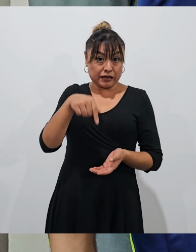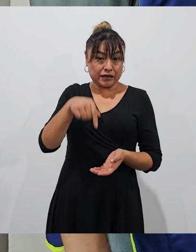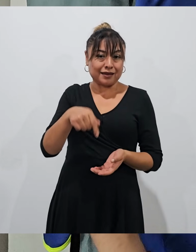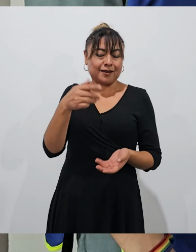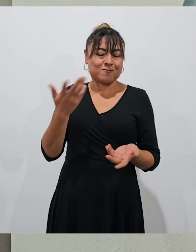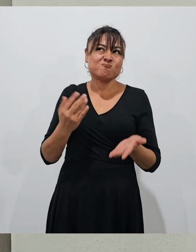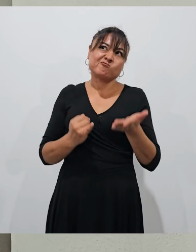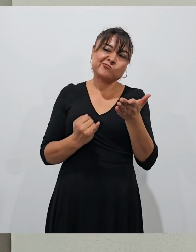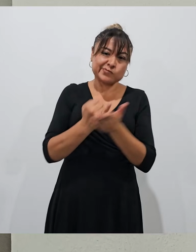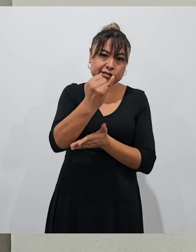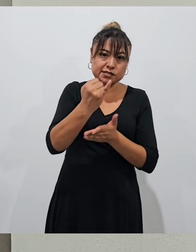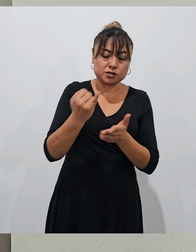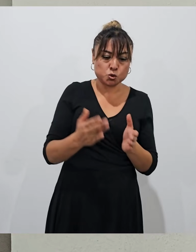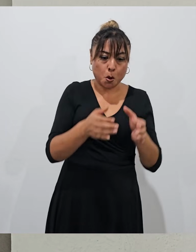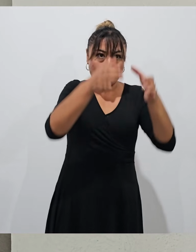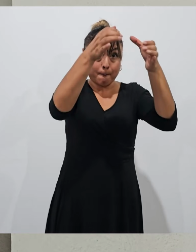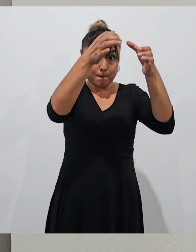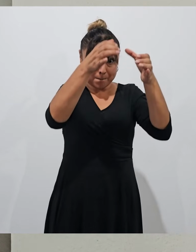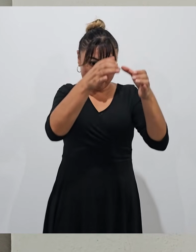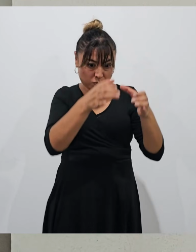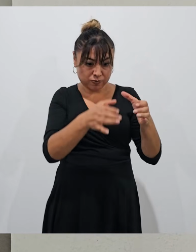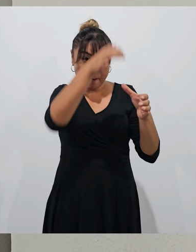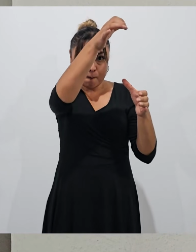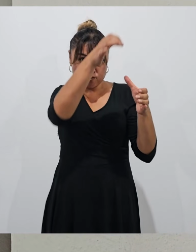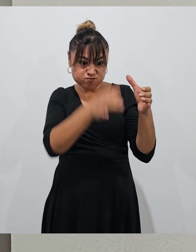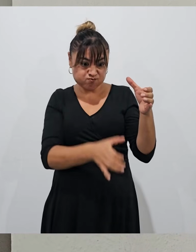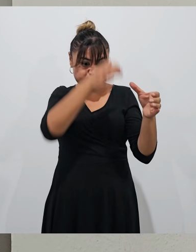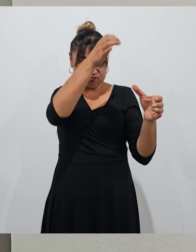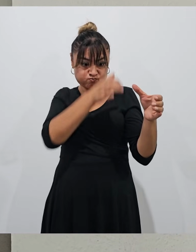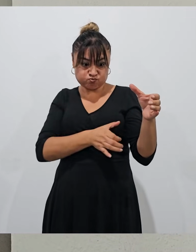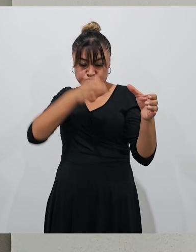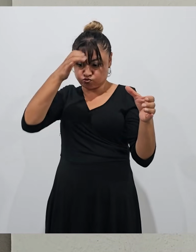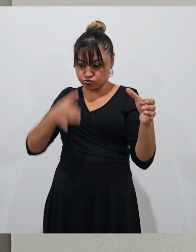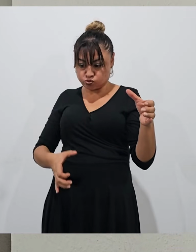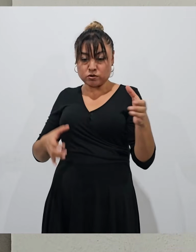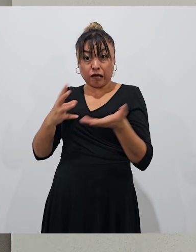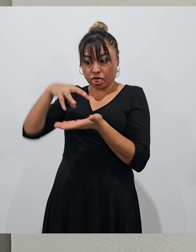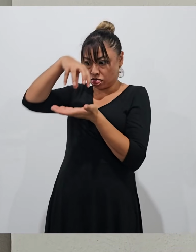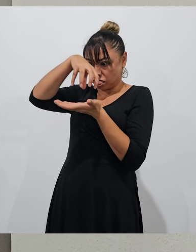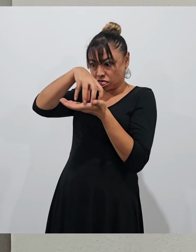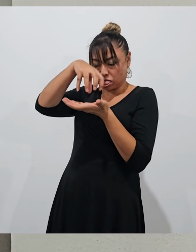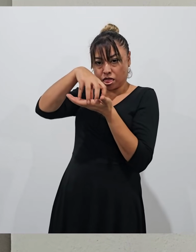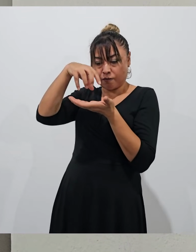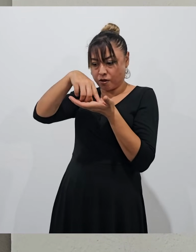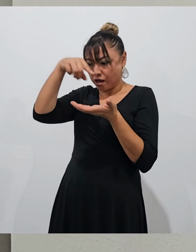de contención. Estas pilas, en el caso del templo del refugio, tienen una planta en forma elíptica y se